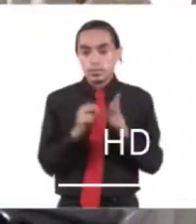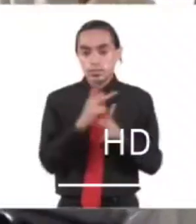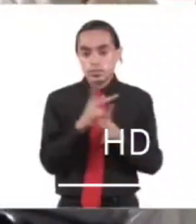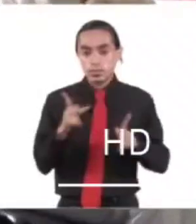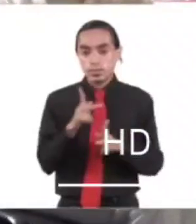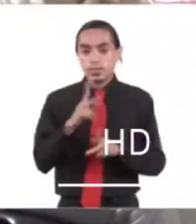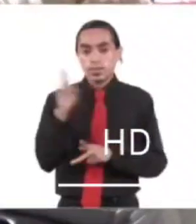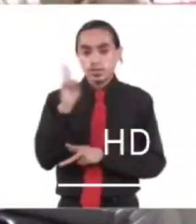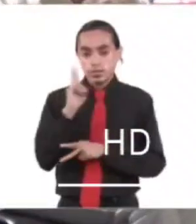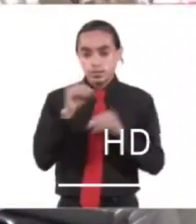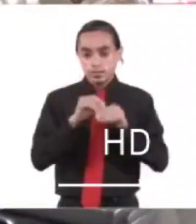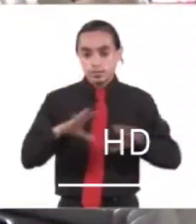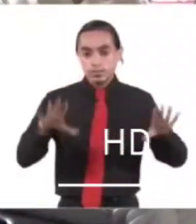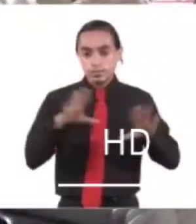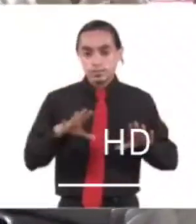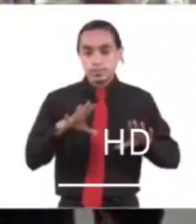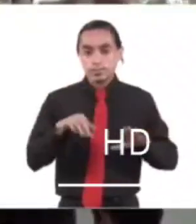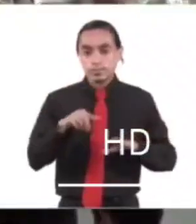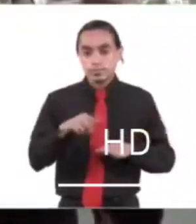mexicano.